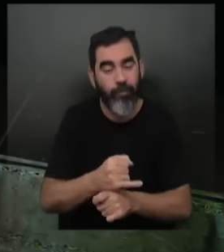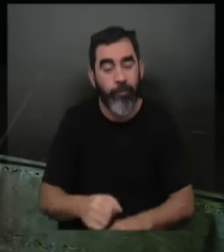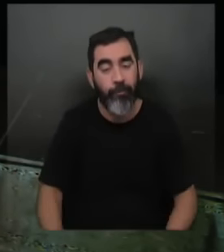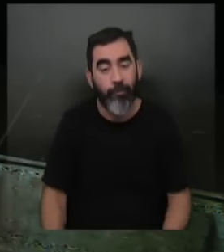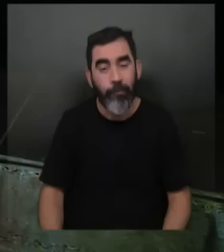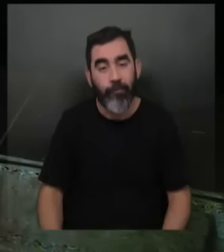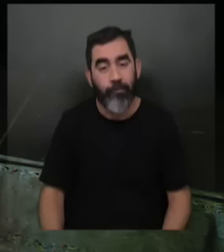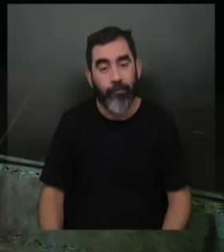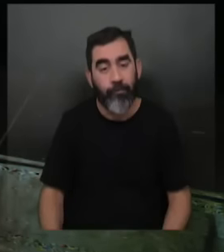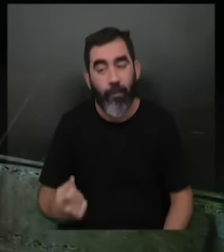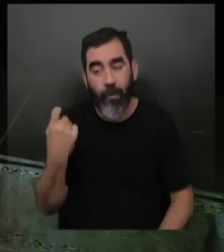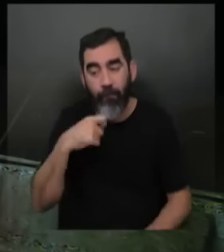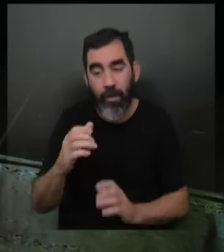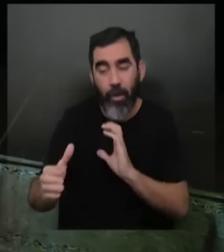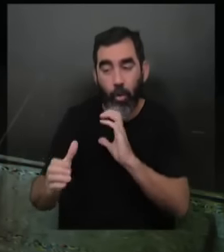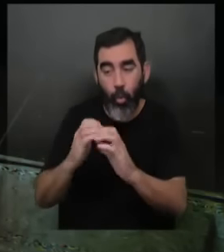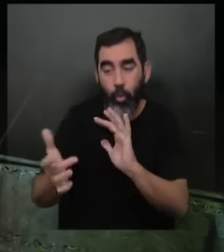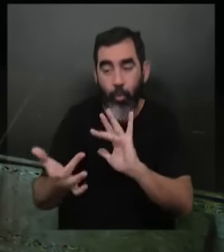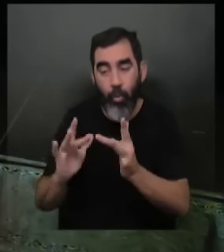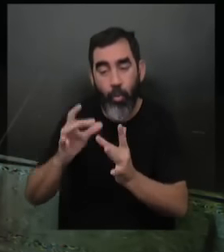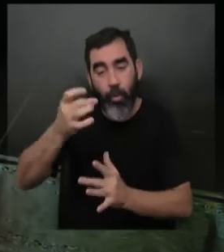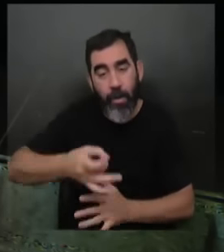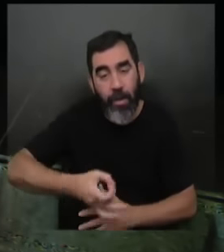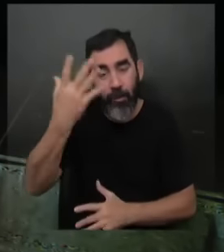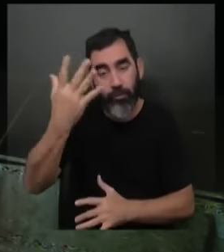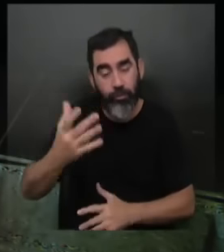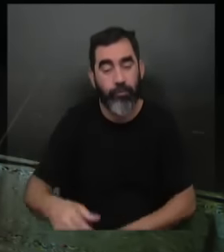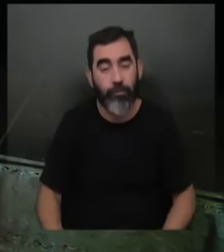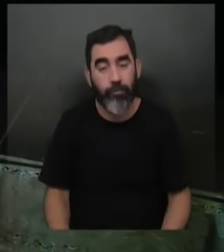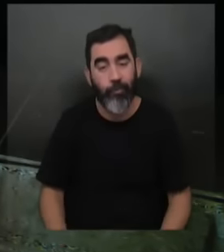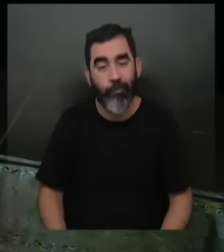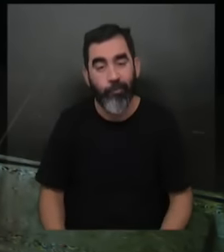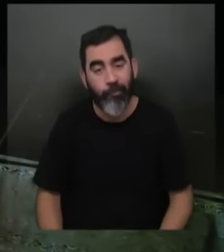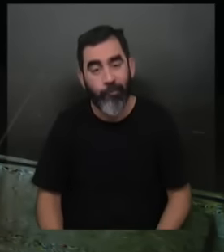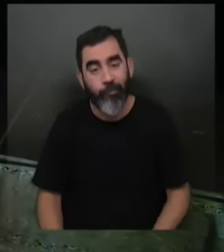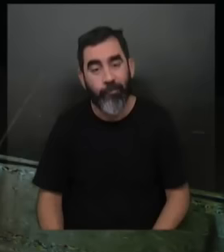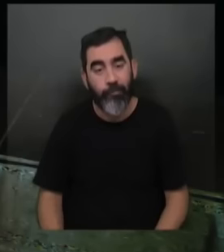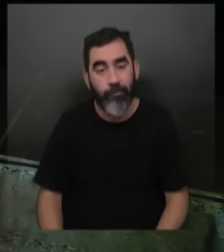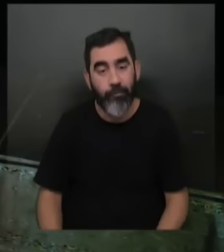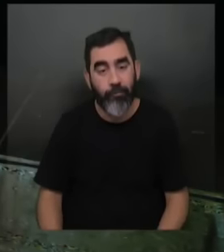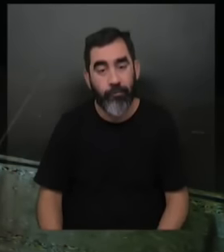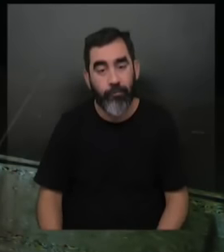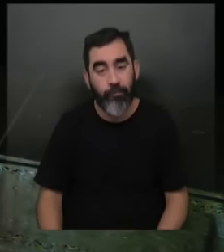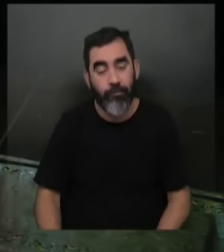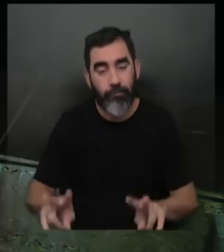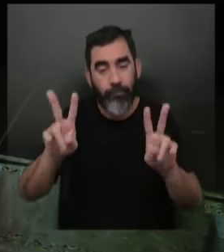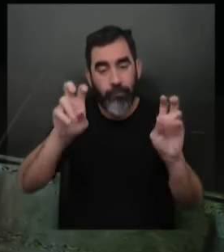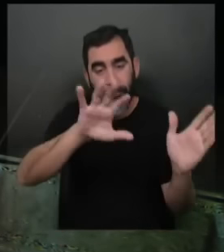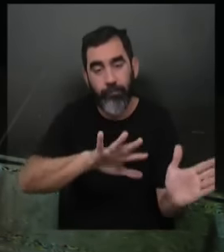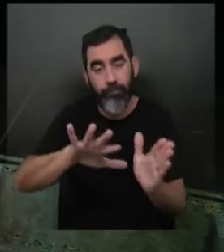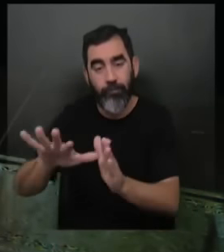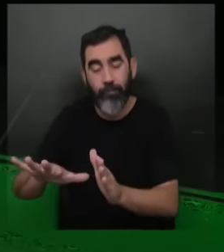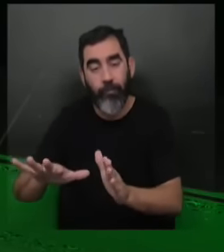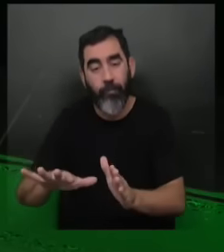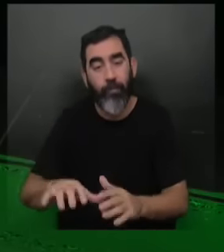eh faltaron comunicaciones oficiales para eh el pasaje completo vamos a a otros temas porque el